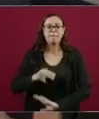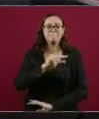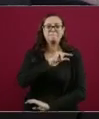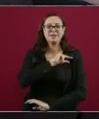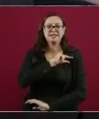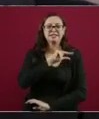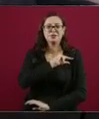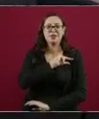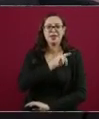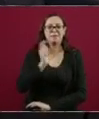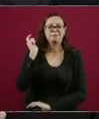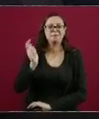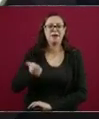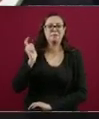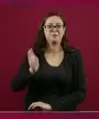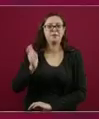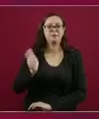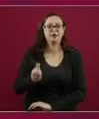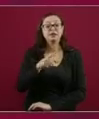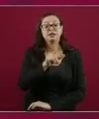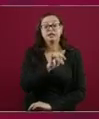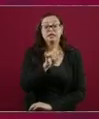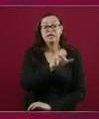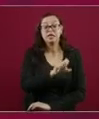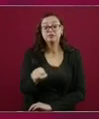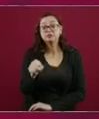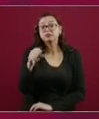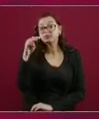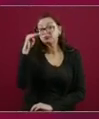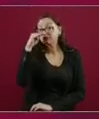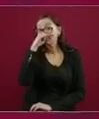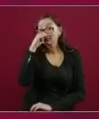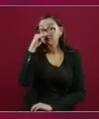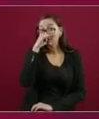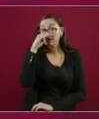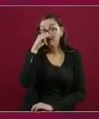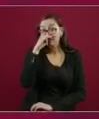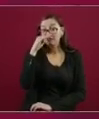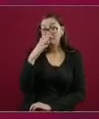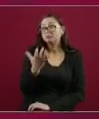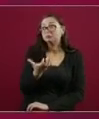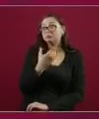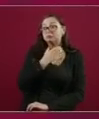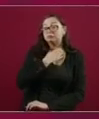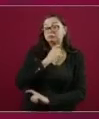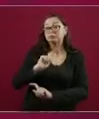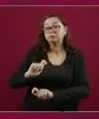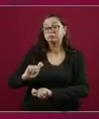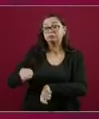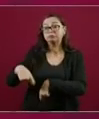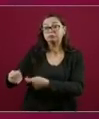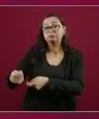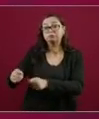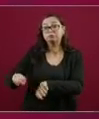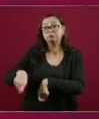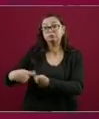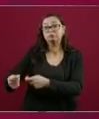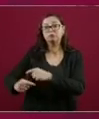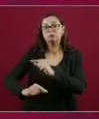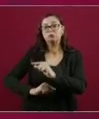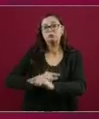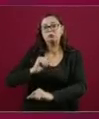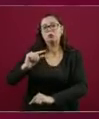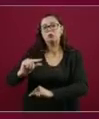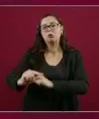una función del seguro y así suele suceder